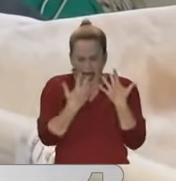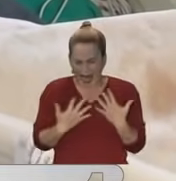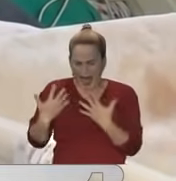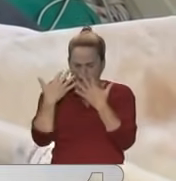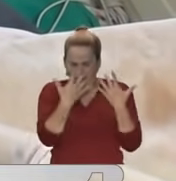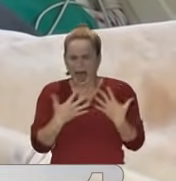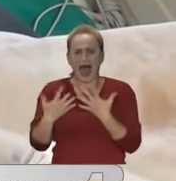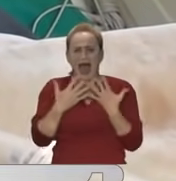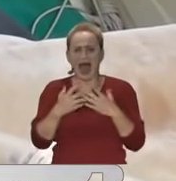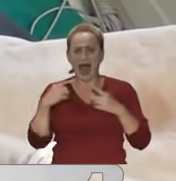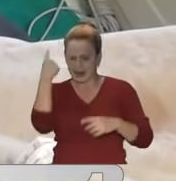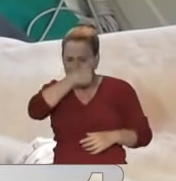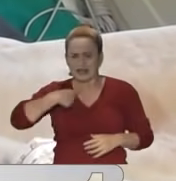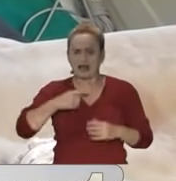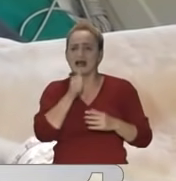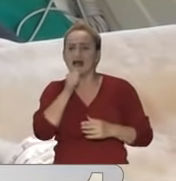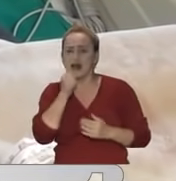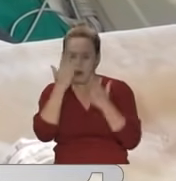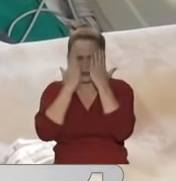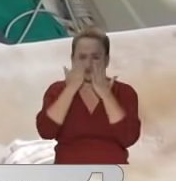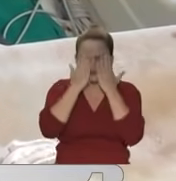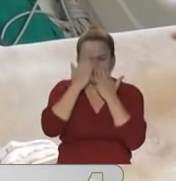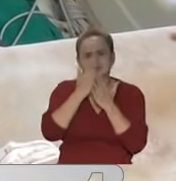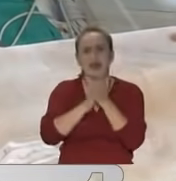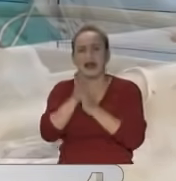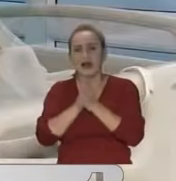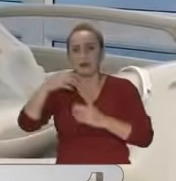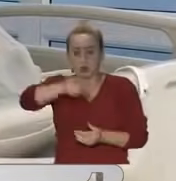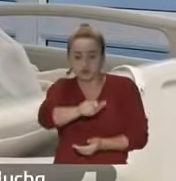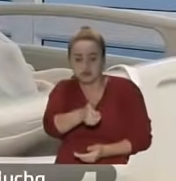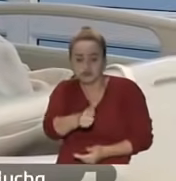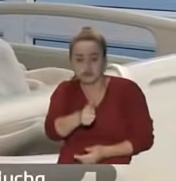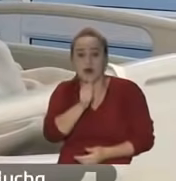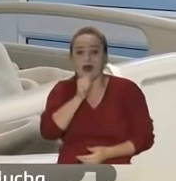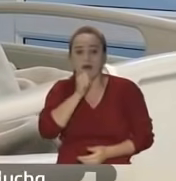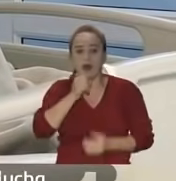que hizo fue lavarse la cara y como pudo, llegó hasta la ducha.